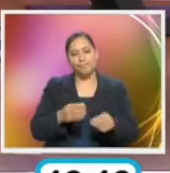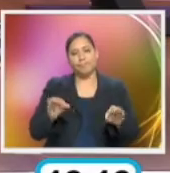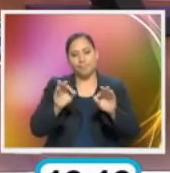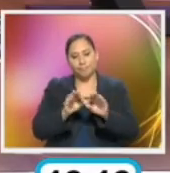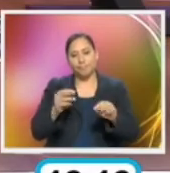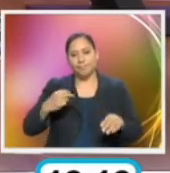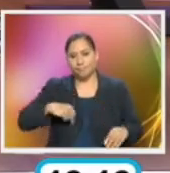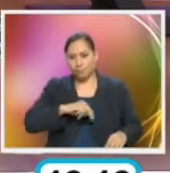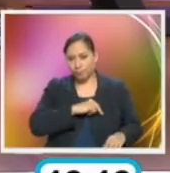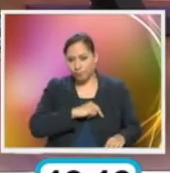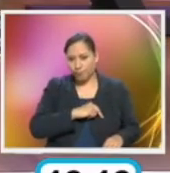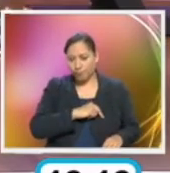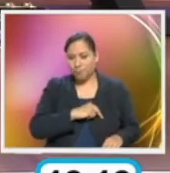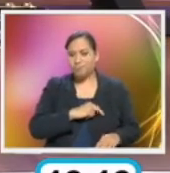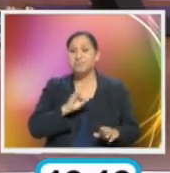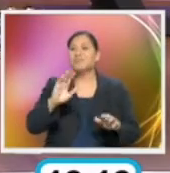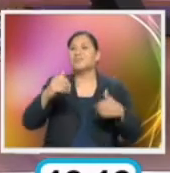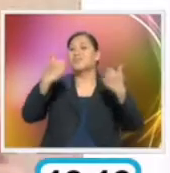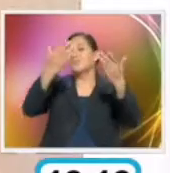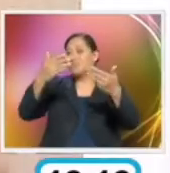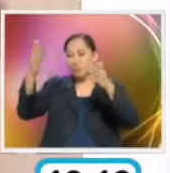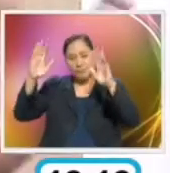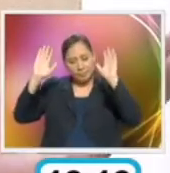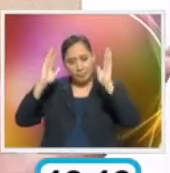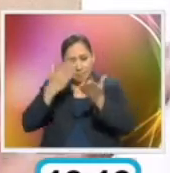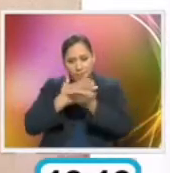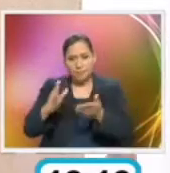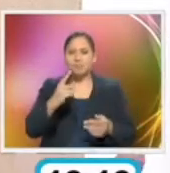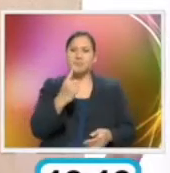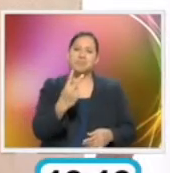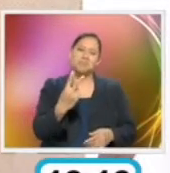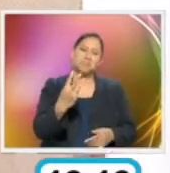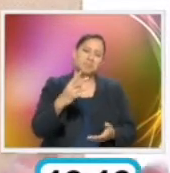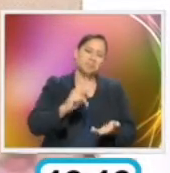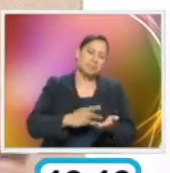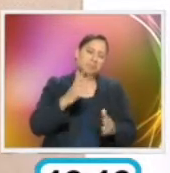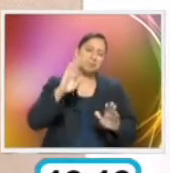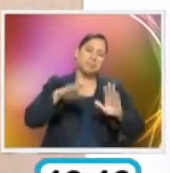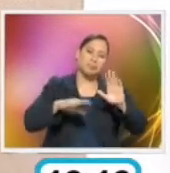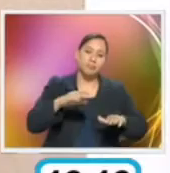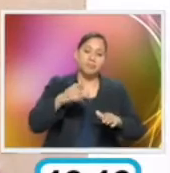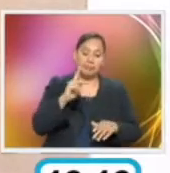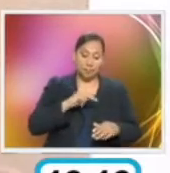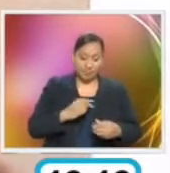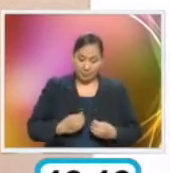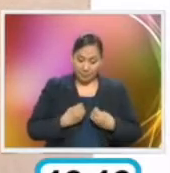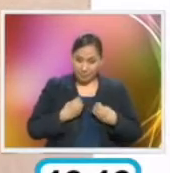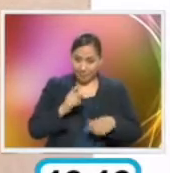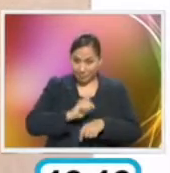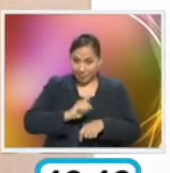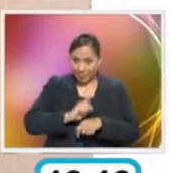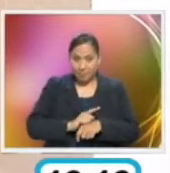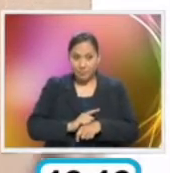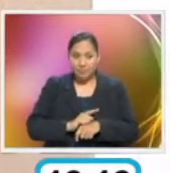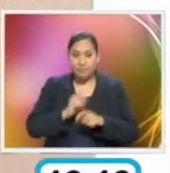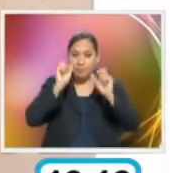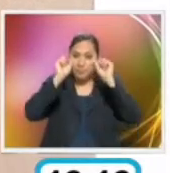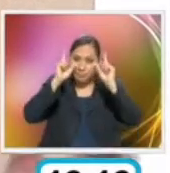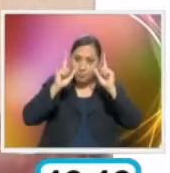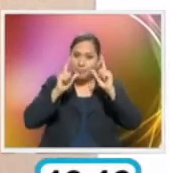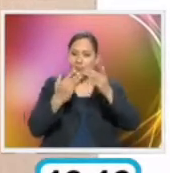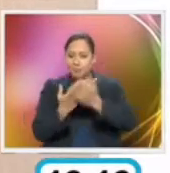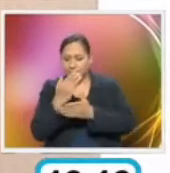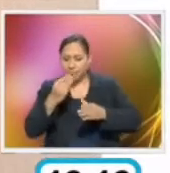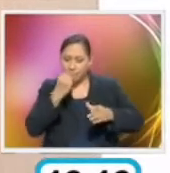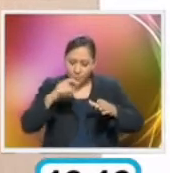que podemos tener. Las cosas extraordinarias son eso y nos pasan 1, 2, 3 veces en la vida. Sí. Pero el resto, nuestro despertar, nuestro